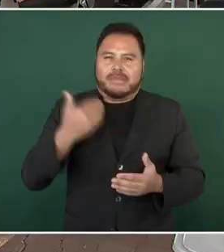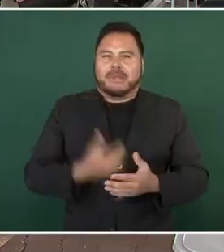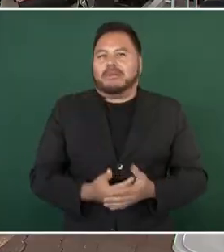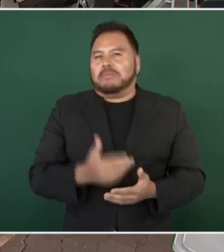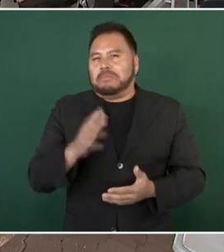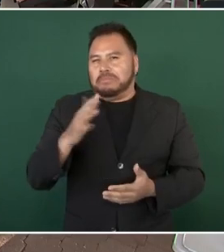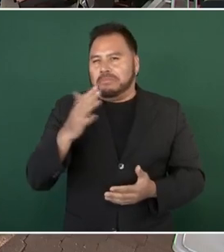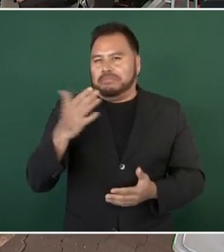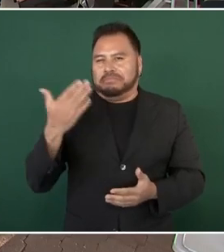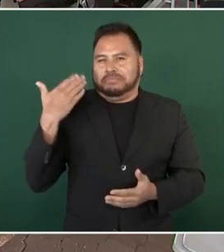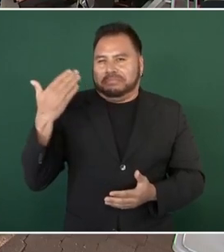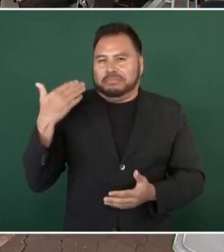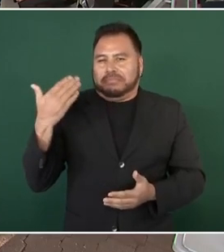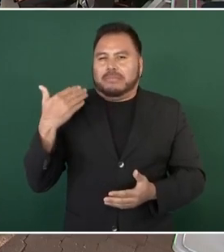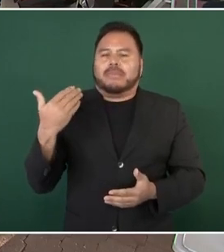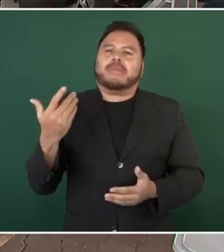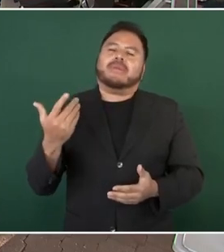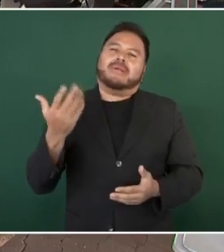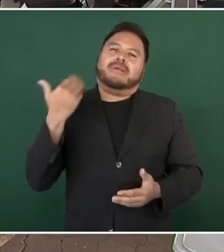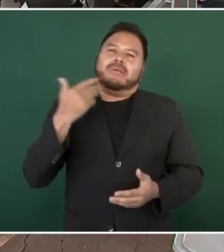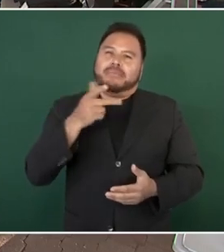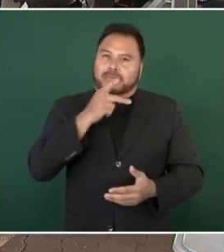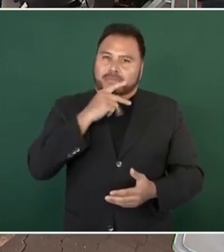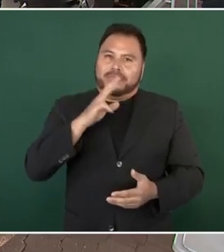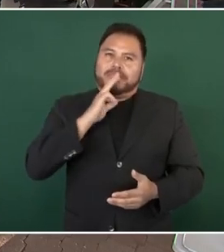relativamente poco fueron unos padres,